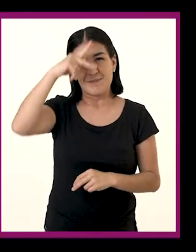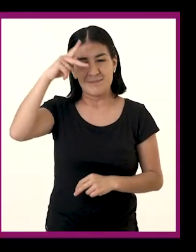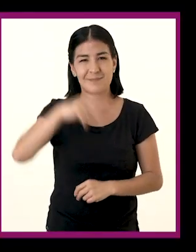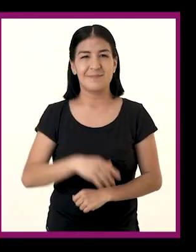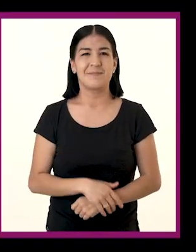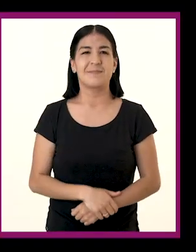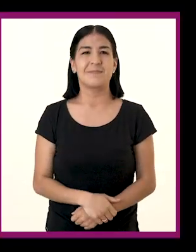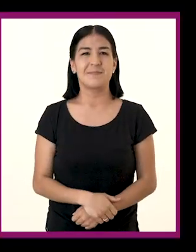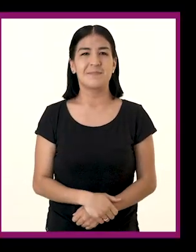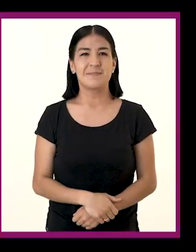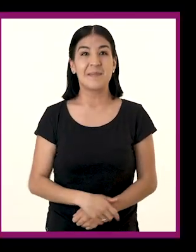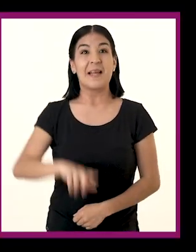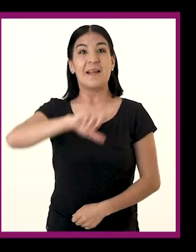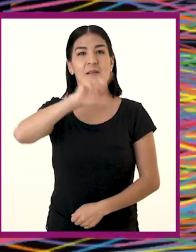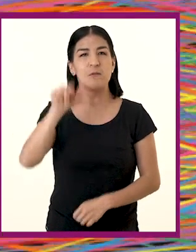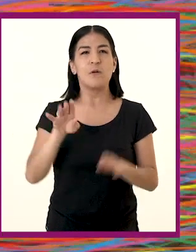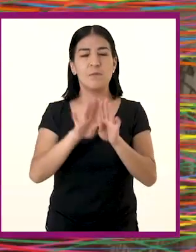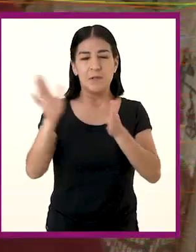Takata.